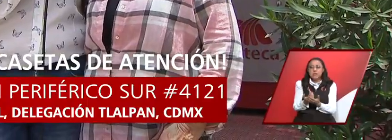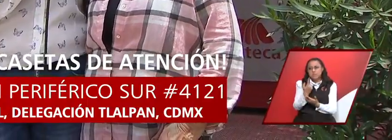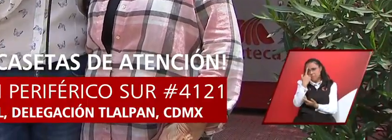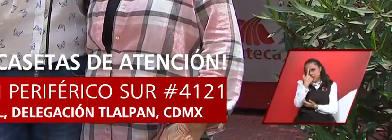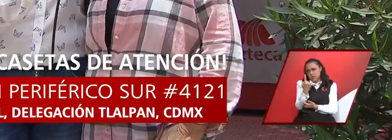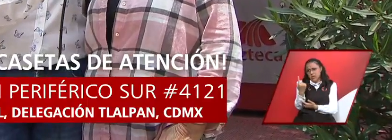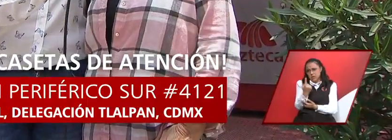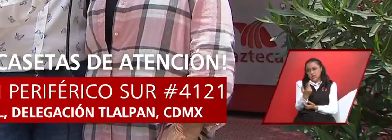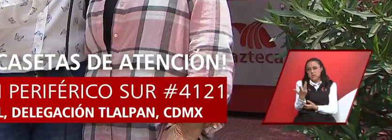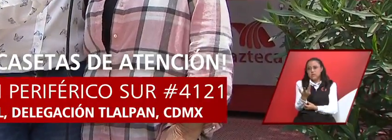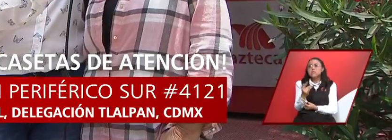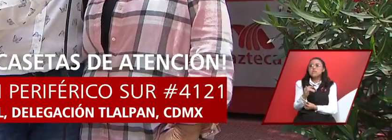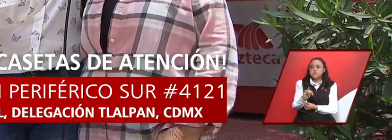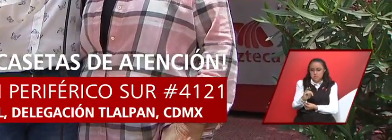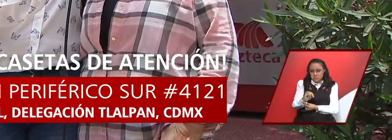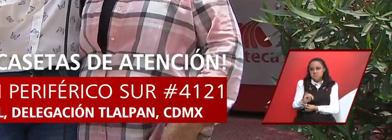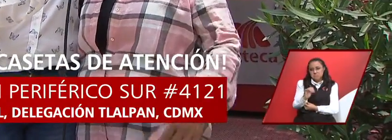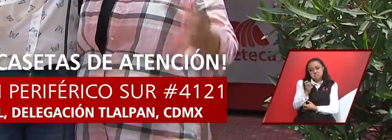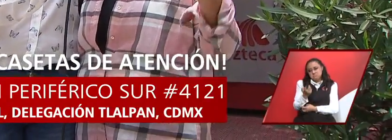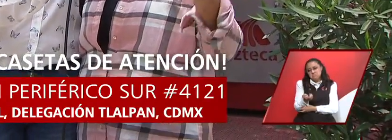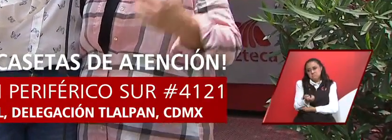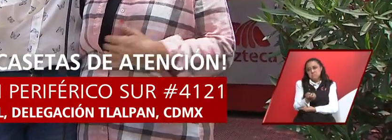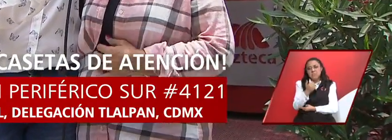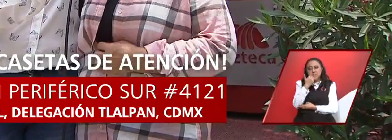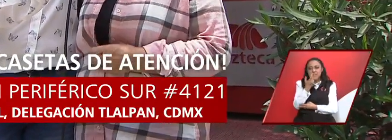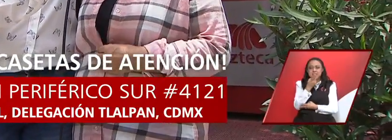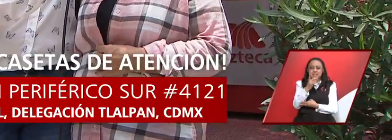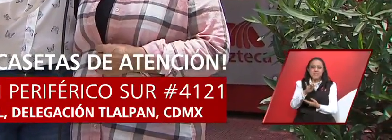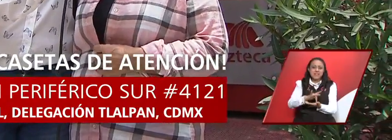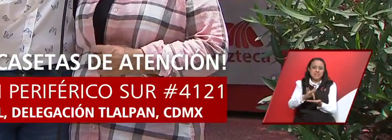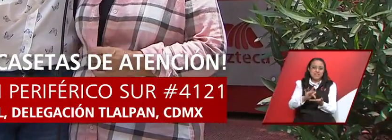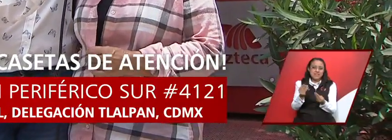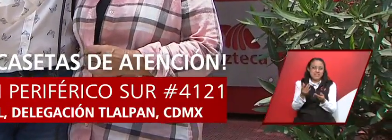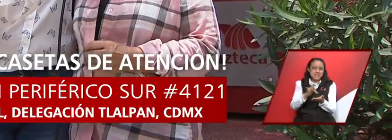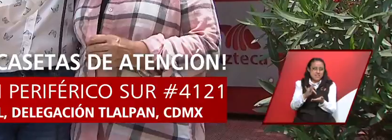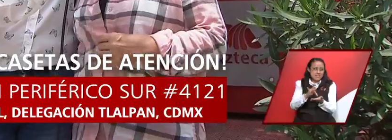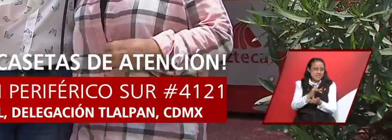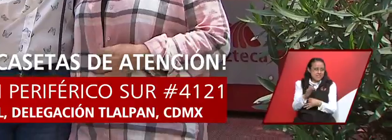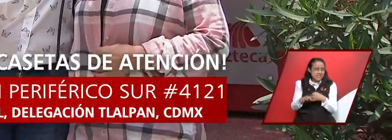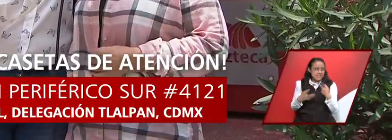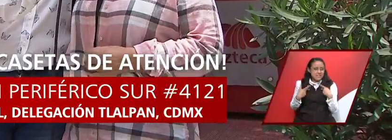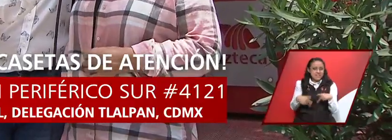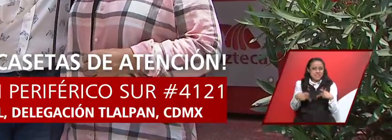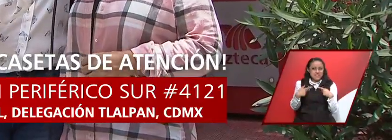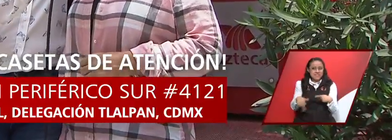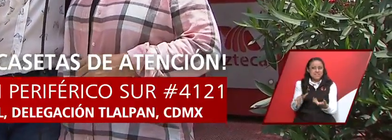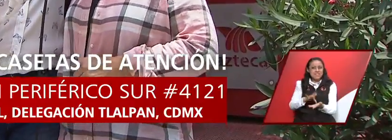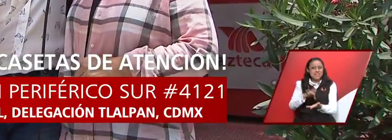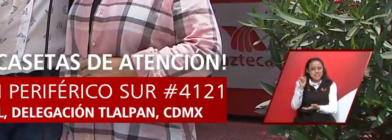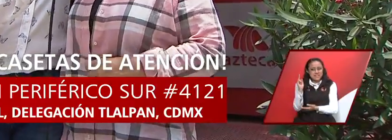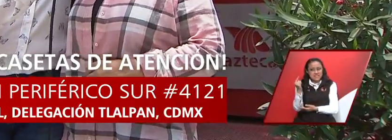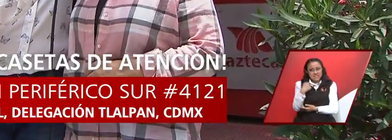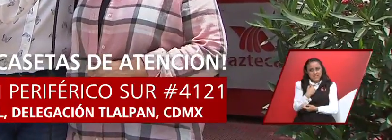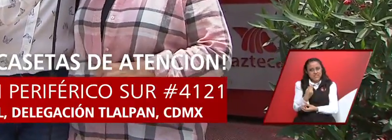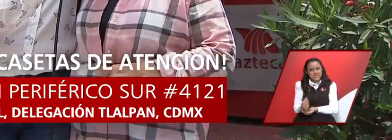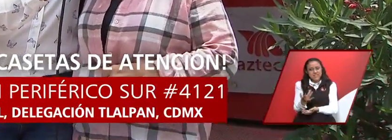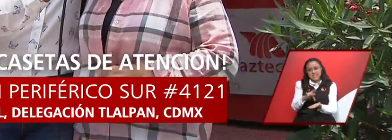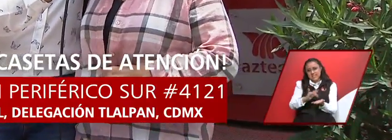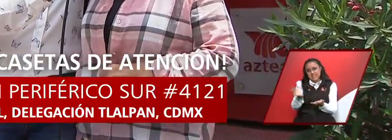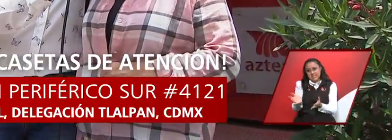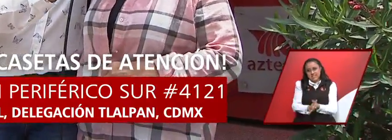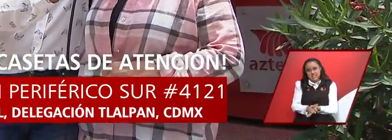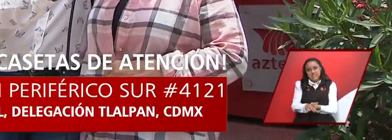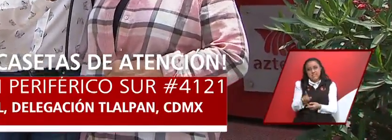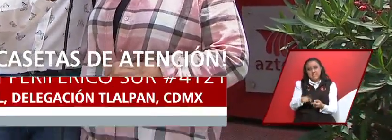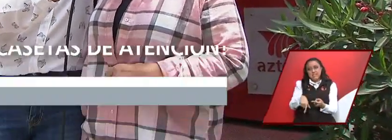seguimiento se le va a dar. Sí, y eso, pues dar gracias. Muchas gracias a todos, a ti, muchísimas gracias